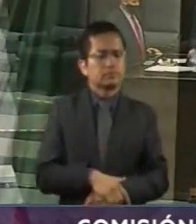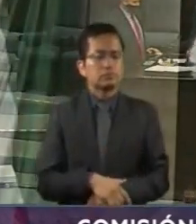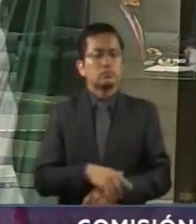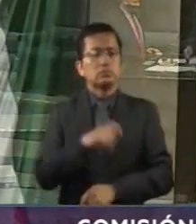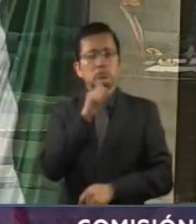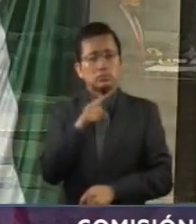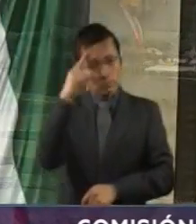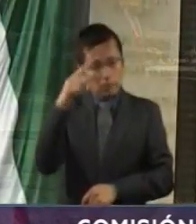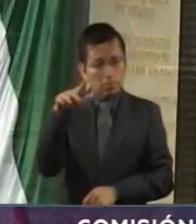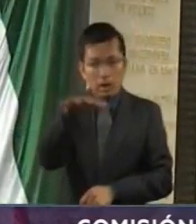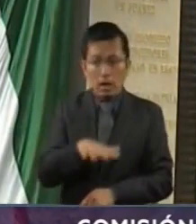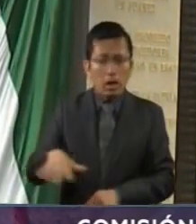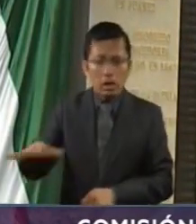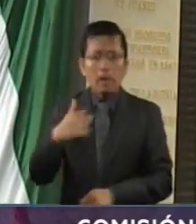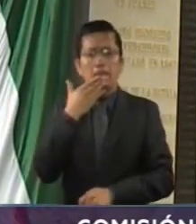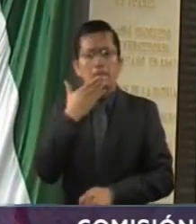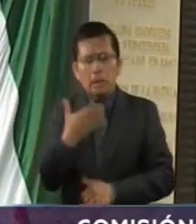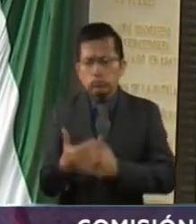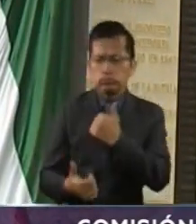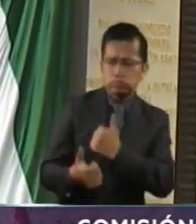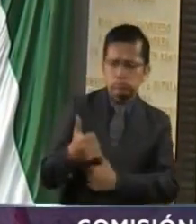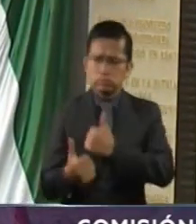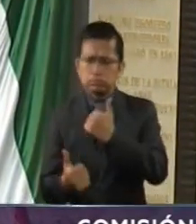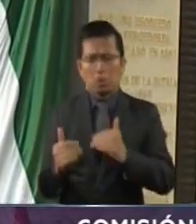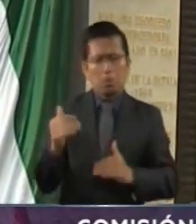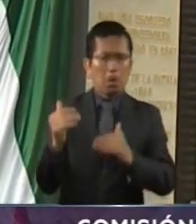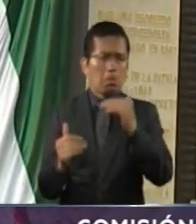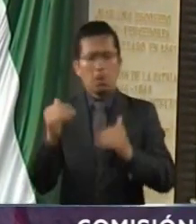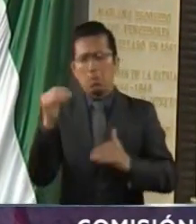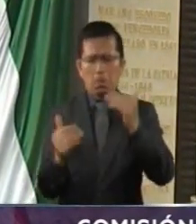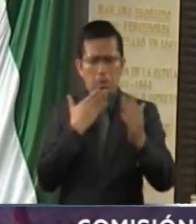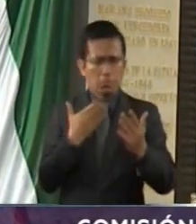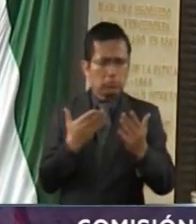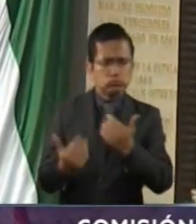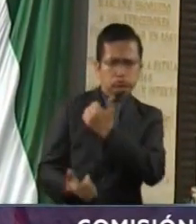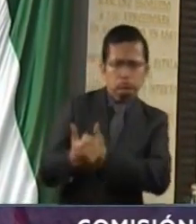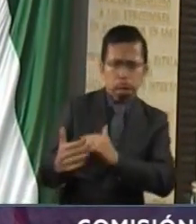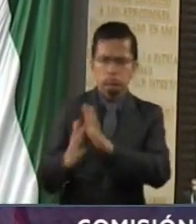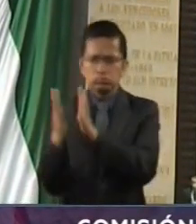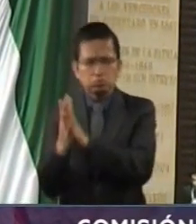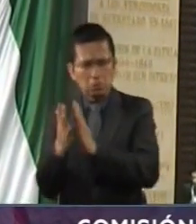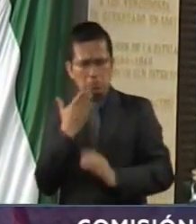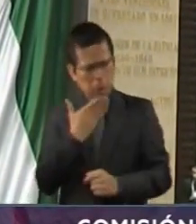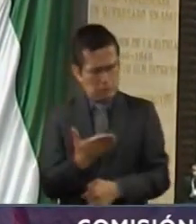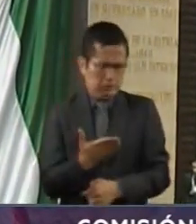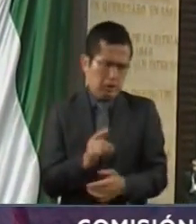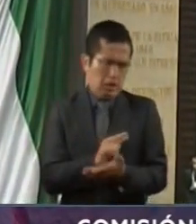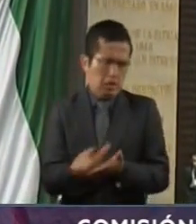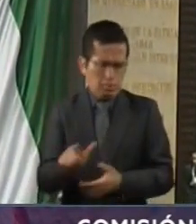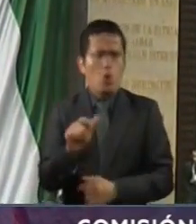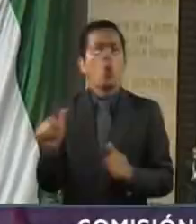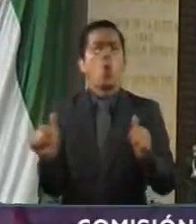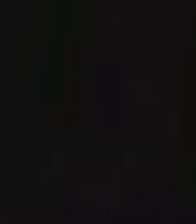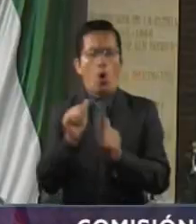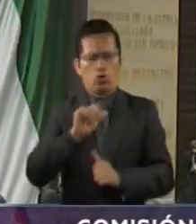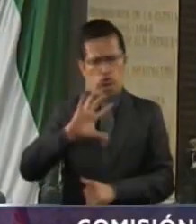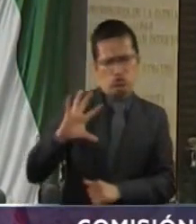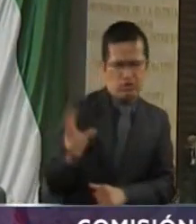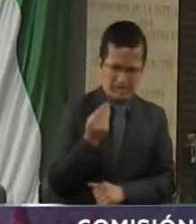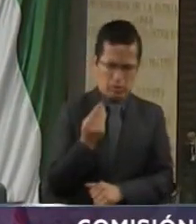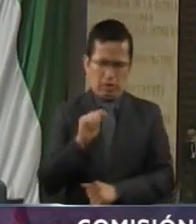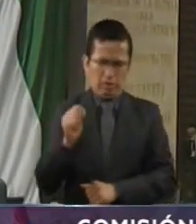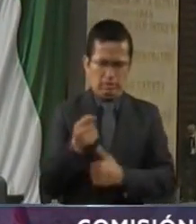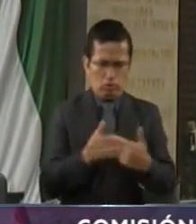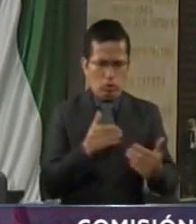competencia sana e impulsando la incorporación de tecnología. ¿Cómo se propone lograr